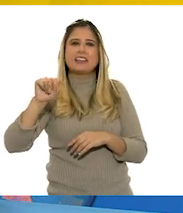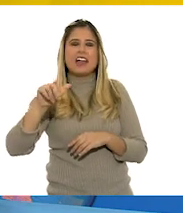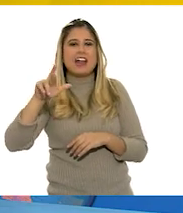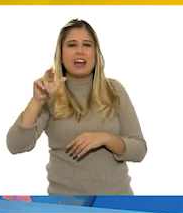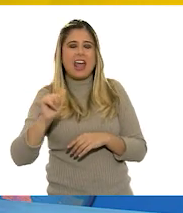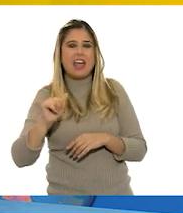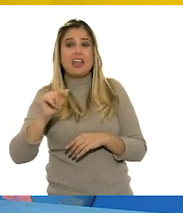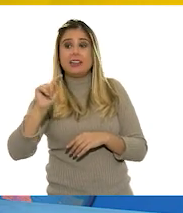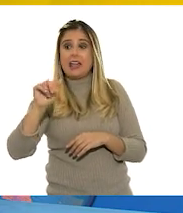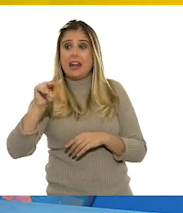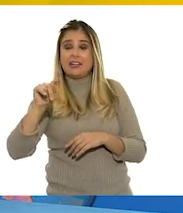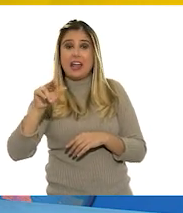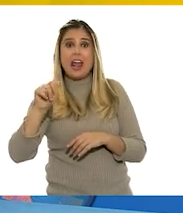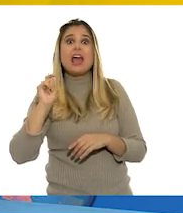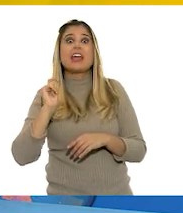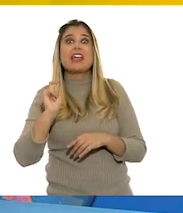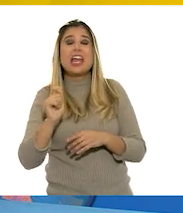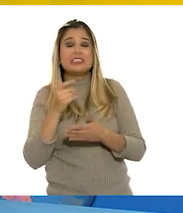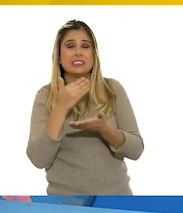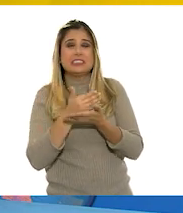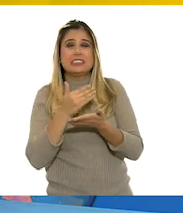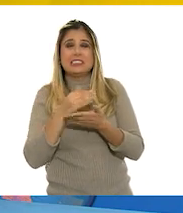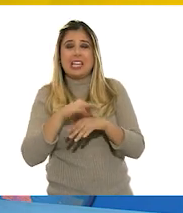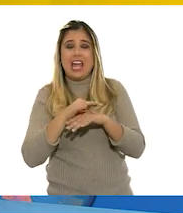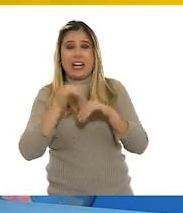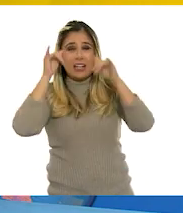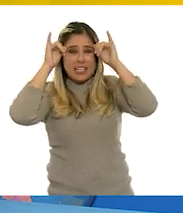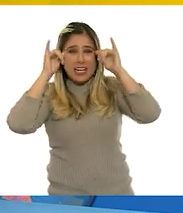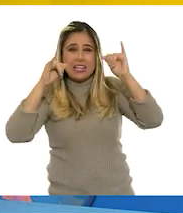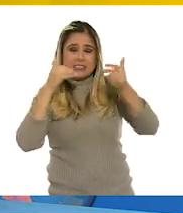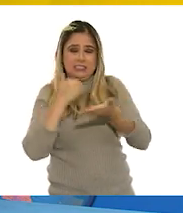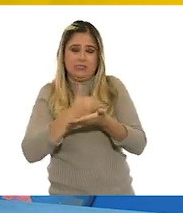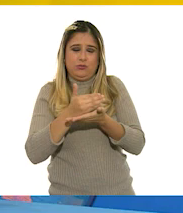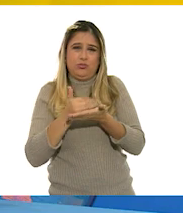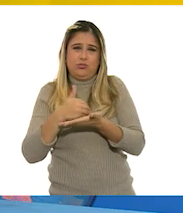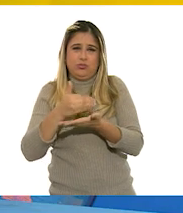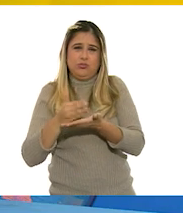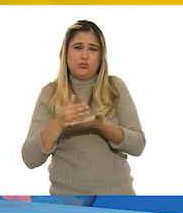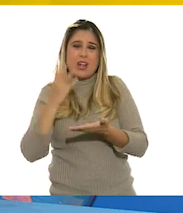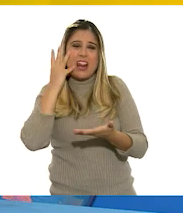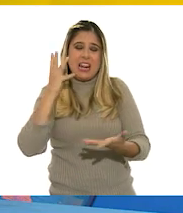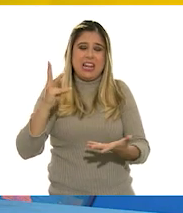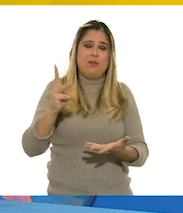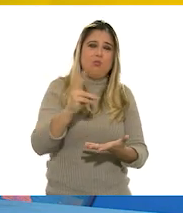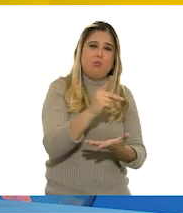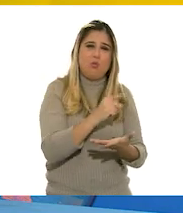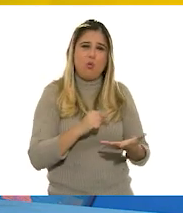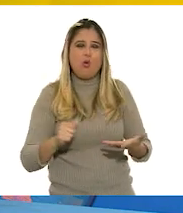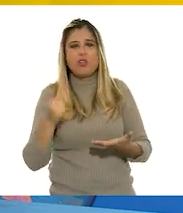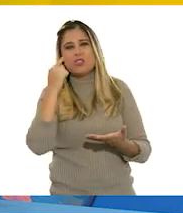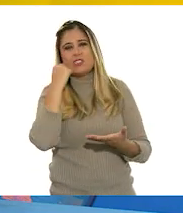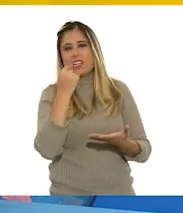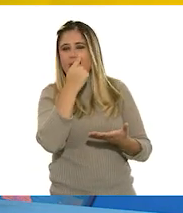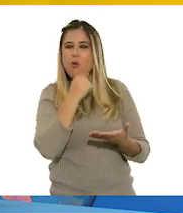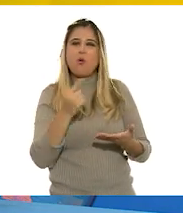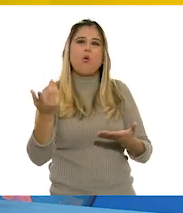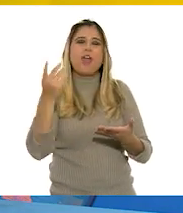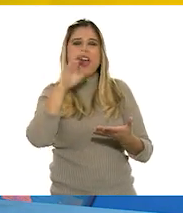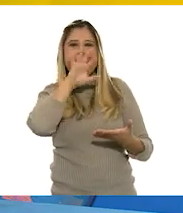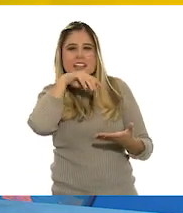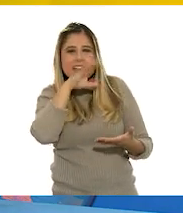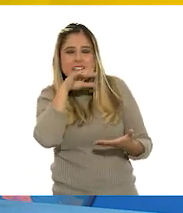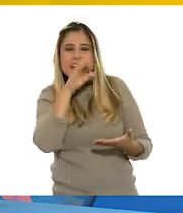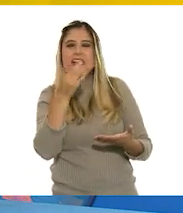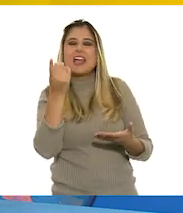está hecho con carne cruda, así de res picadita, con una mezcla así de limoncito, cebollita,